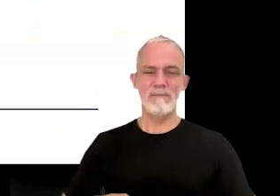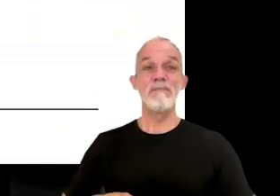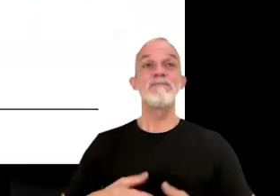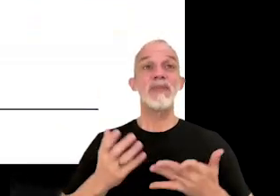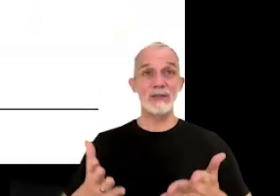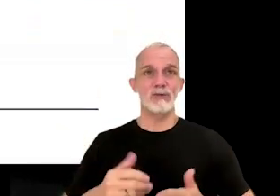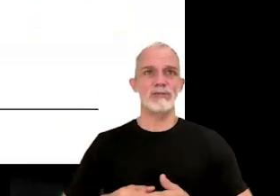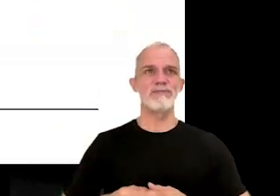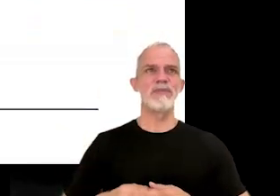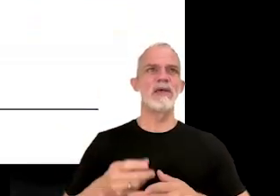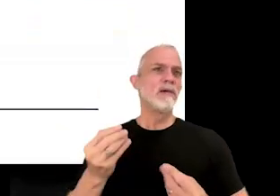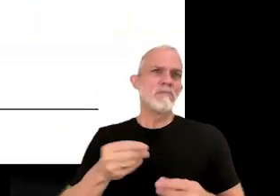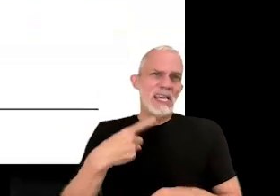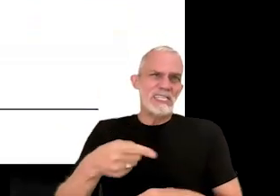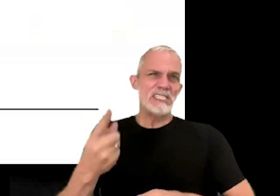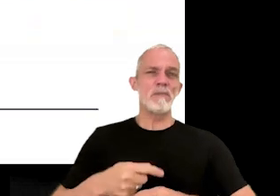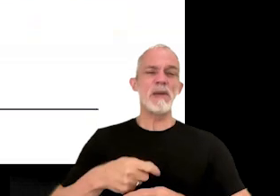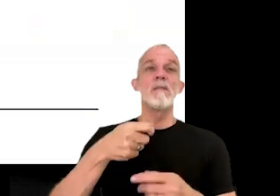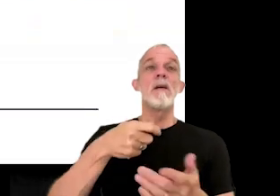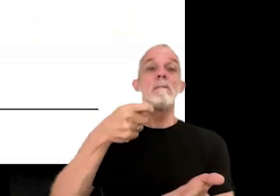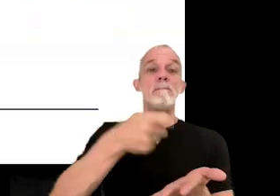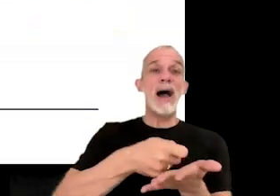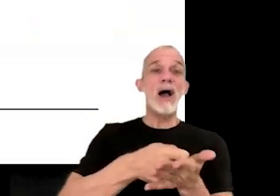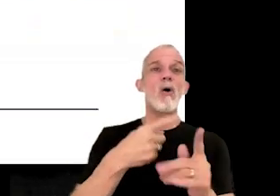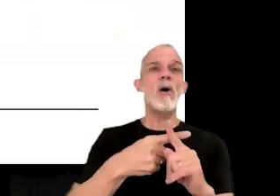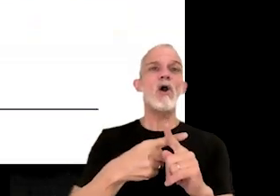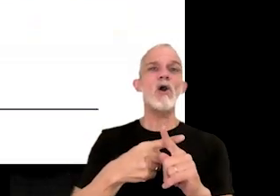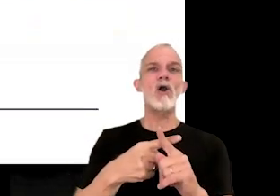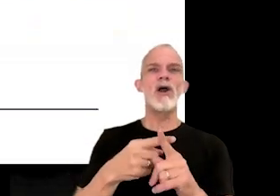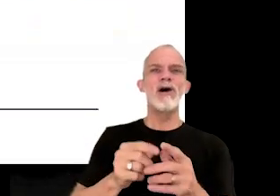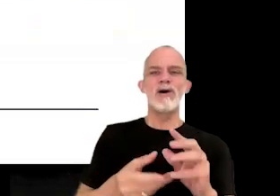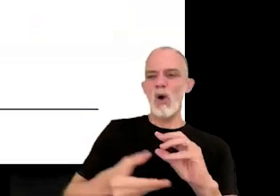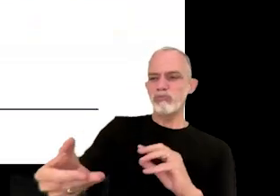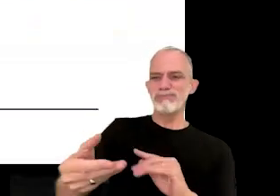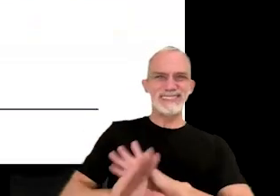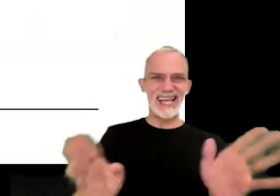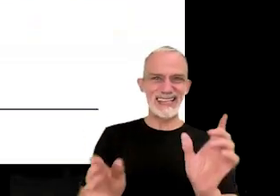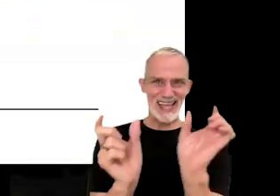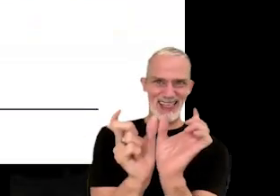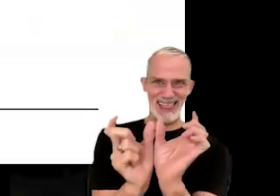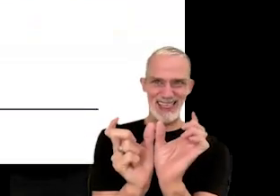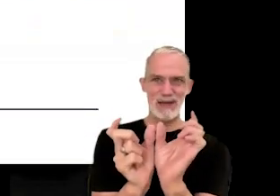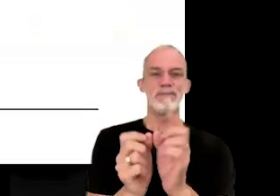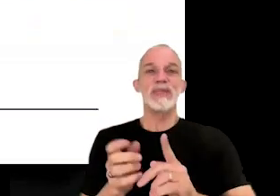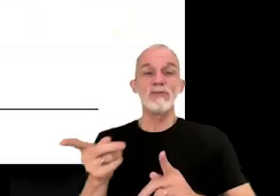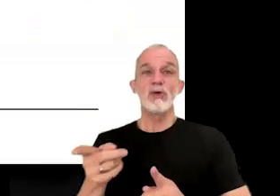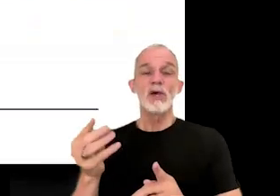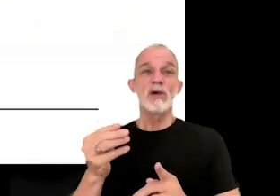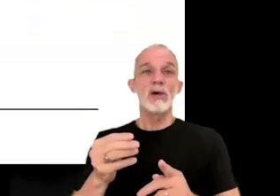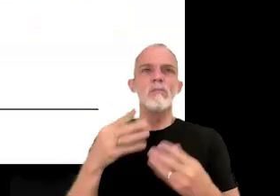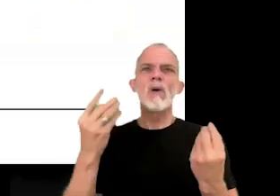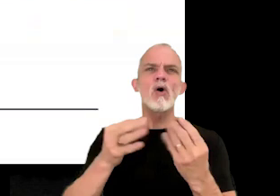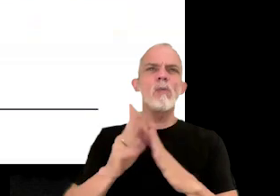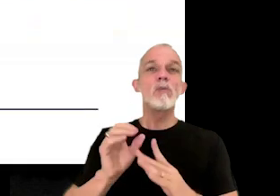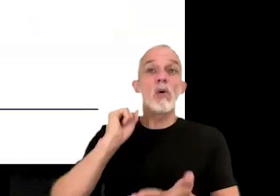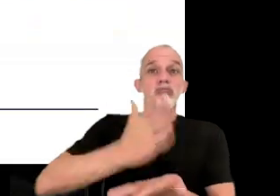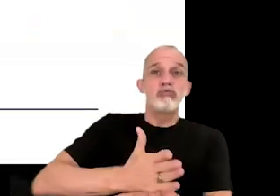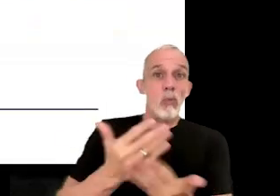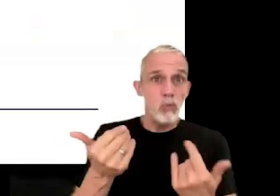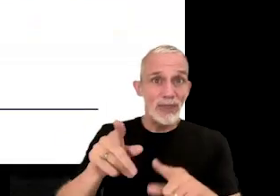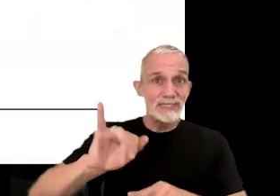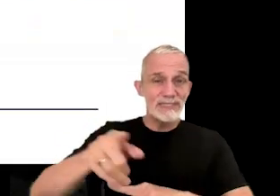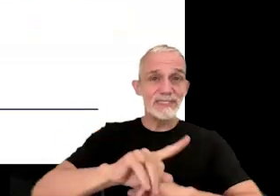Entonces, la acción típica, el pago por cancelación, dijimos que eso ya está solucionado. Y en la condición objetiva de punibilidad, tanto la